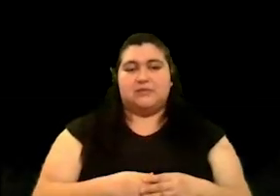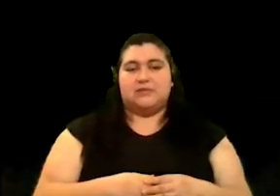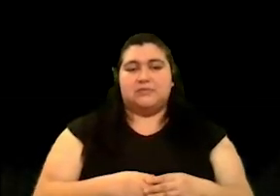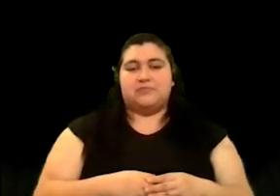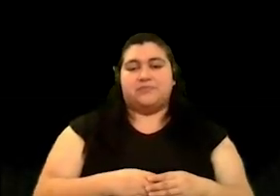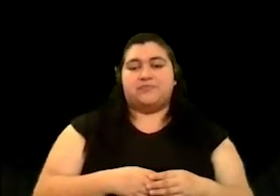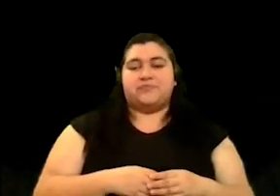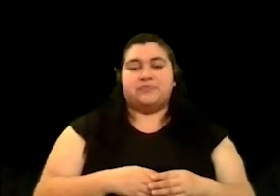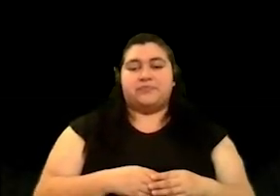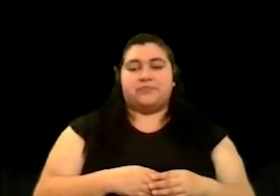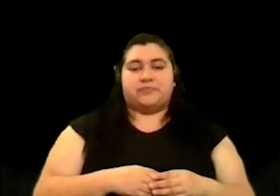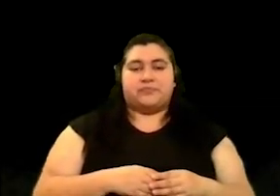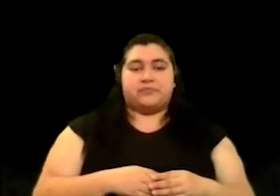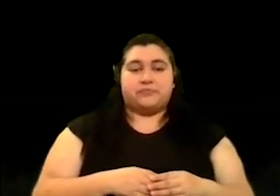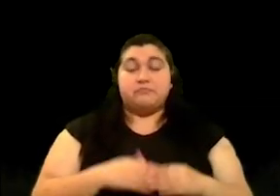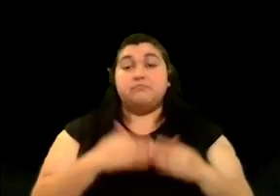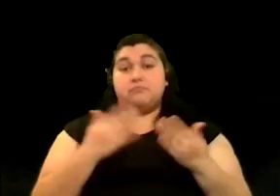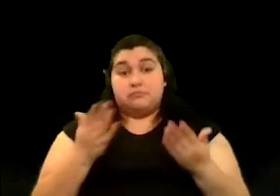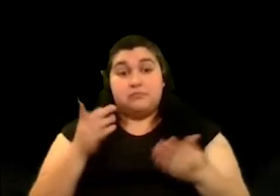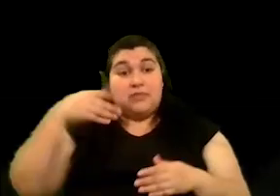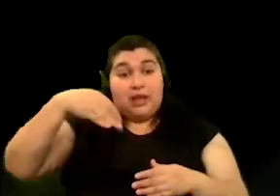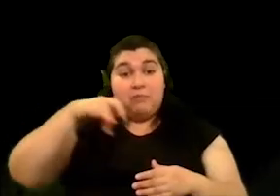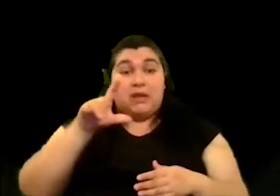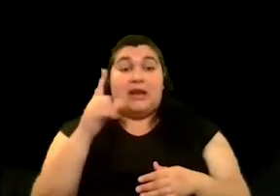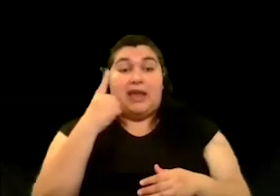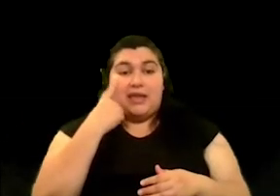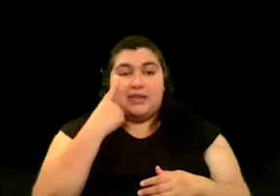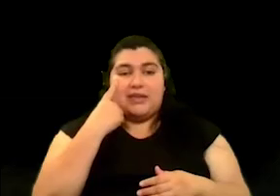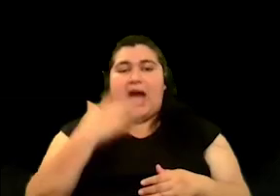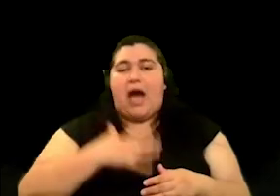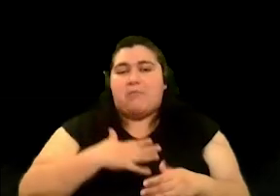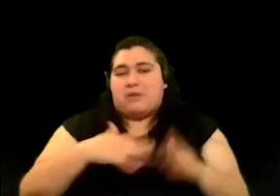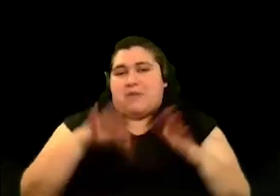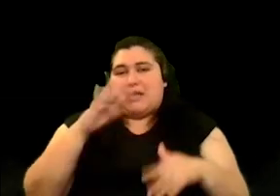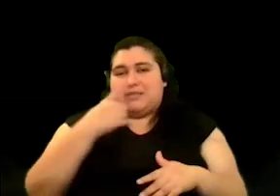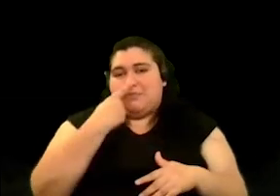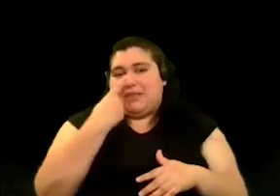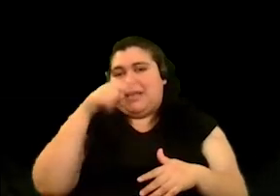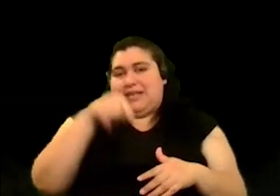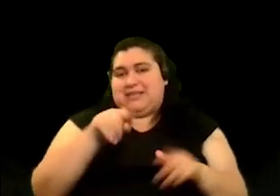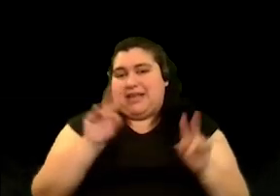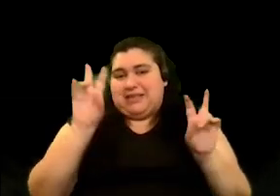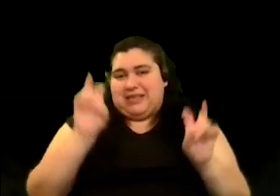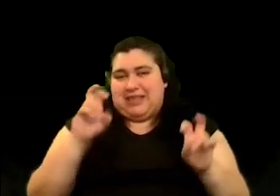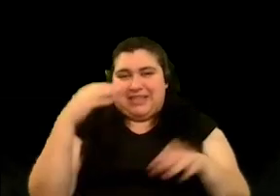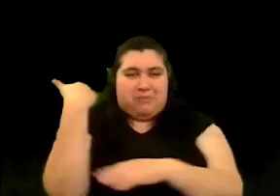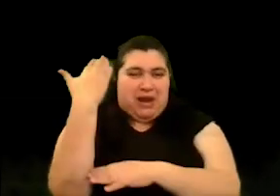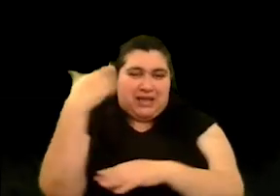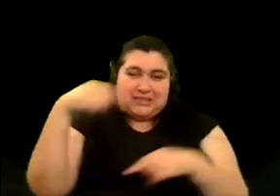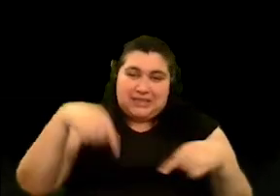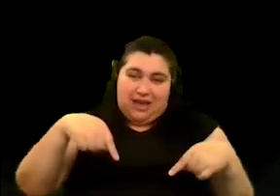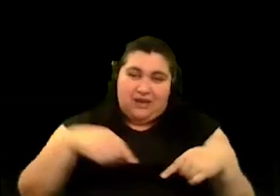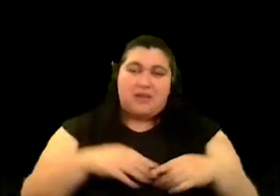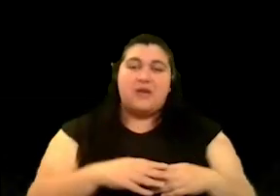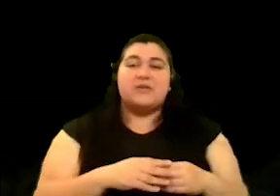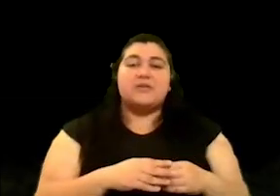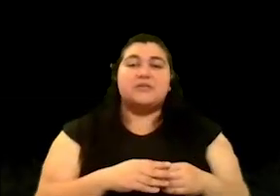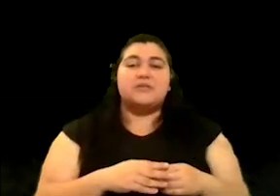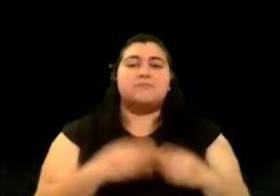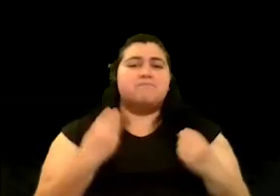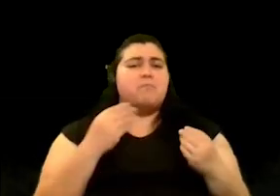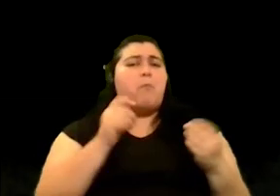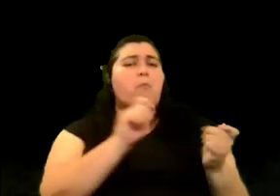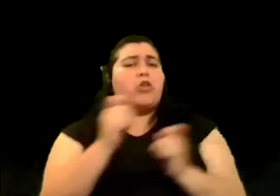ahí está. Entonces, el MLI, en lo que a mí me va a interesar para esta charla, es que va a modificar